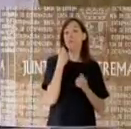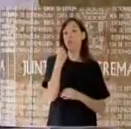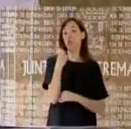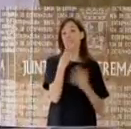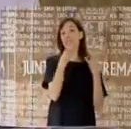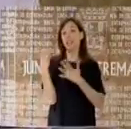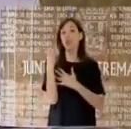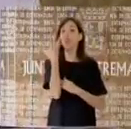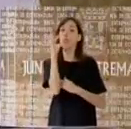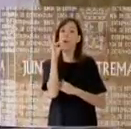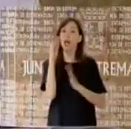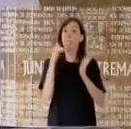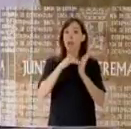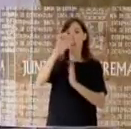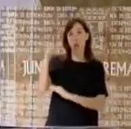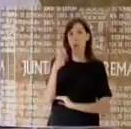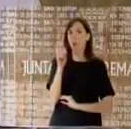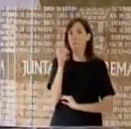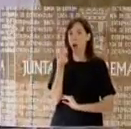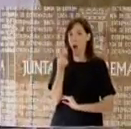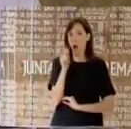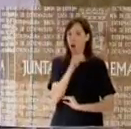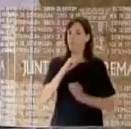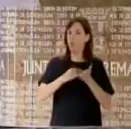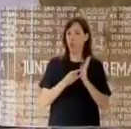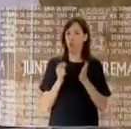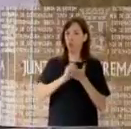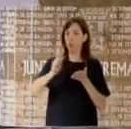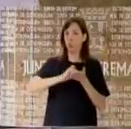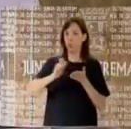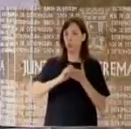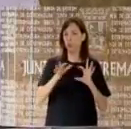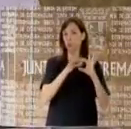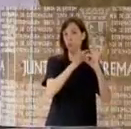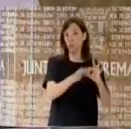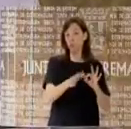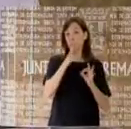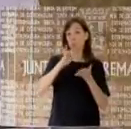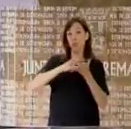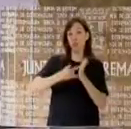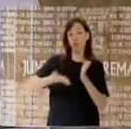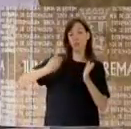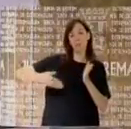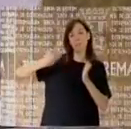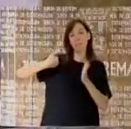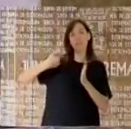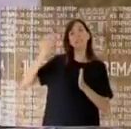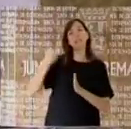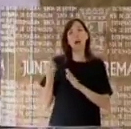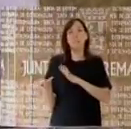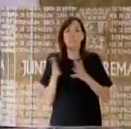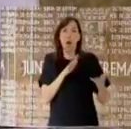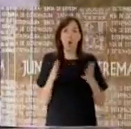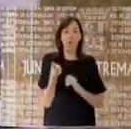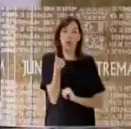1.750.000 euros. Estamos hablando que en el proyecto básico que se hizo del regadío de Tierra de Barros ya aparece un coste aproximado